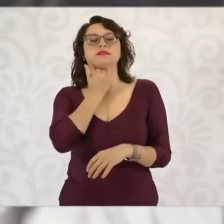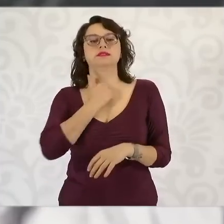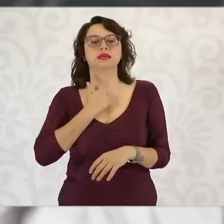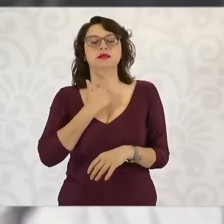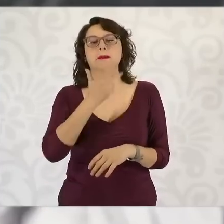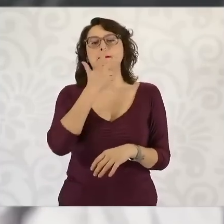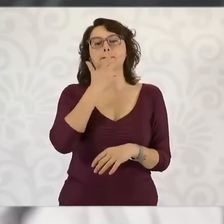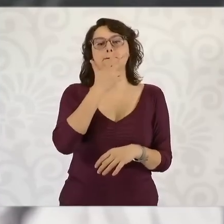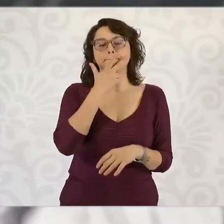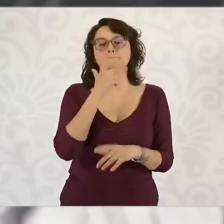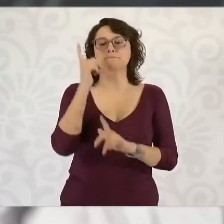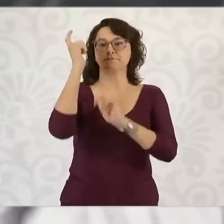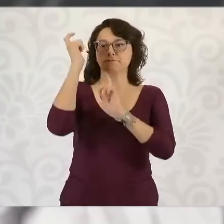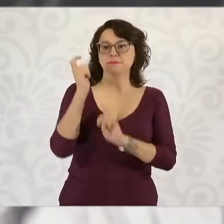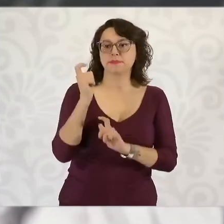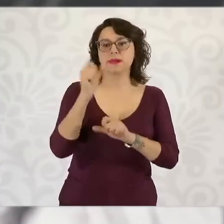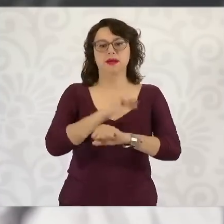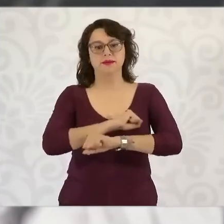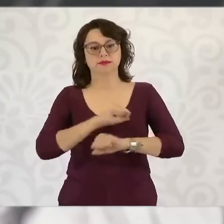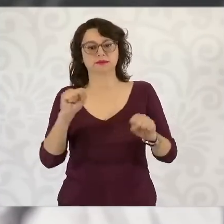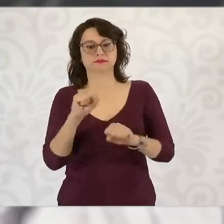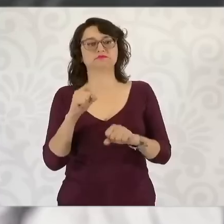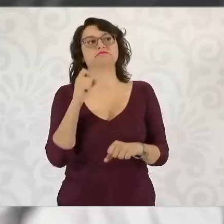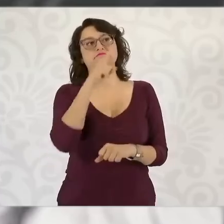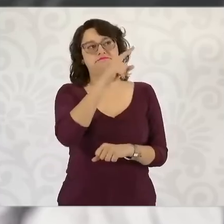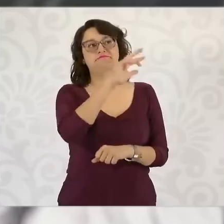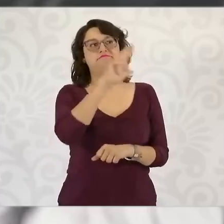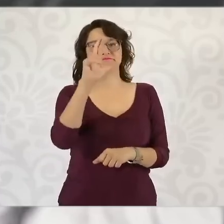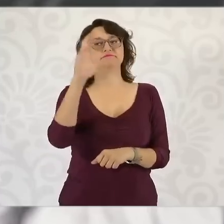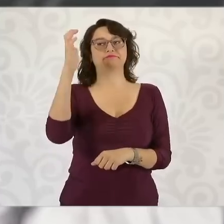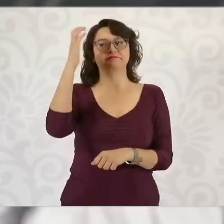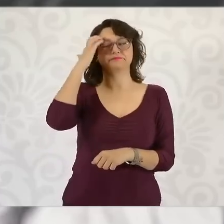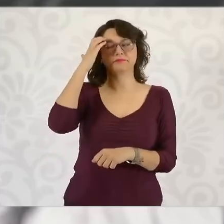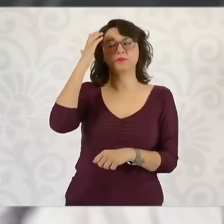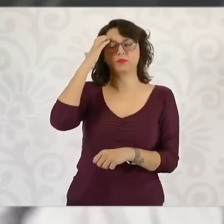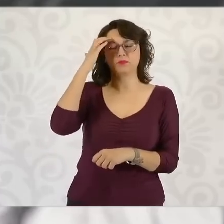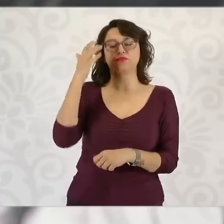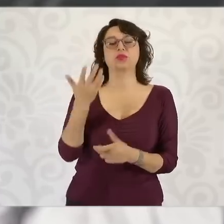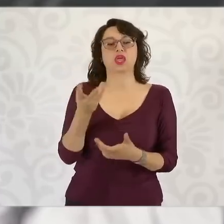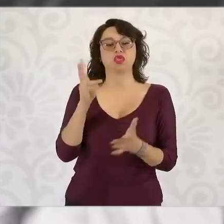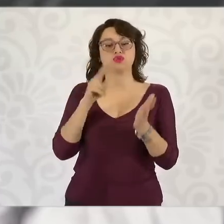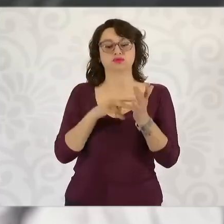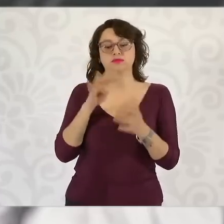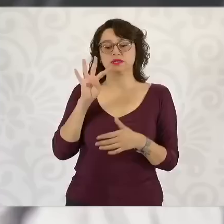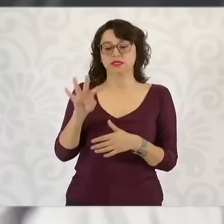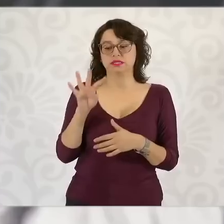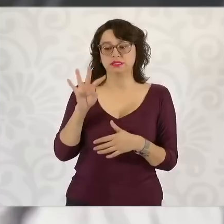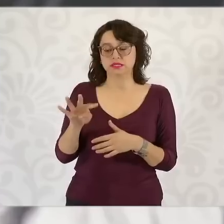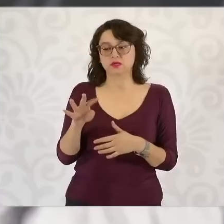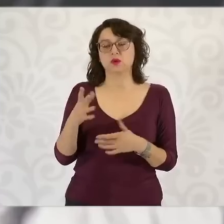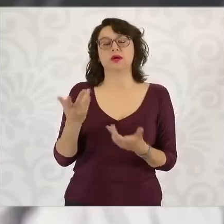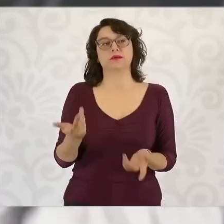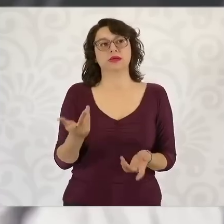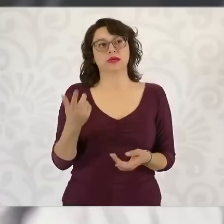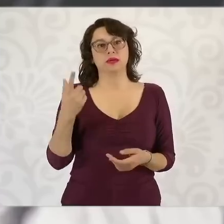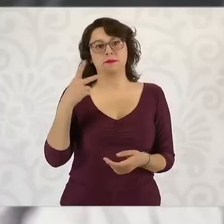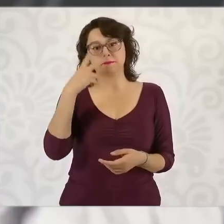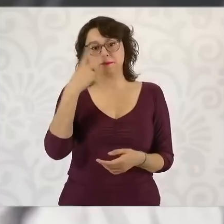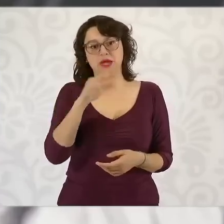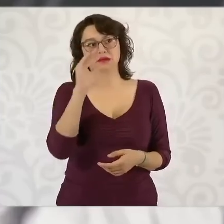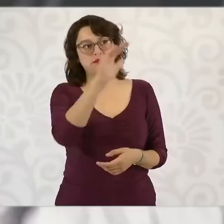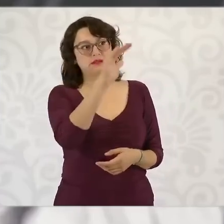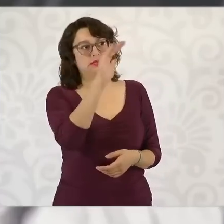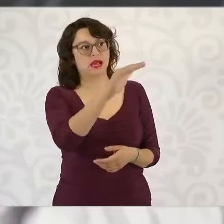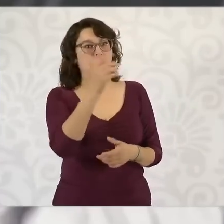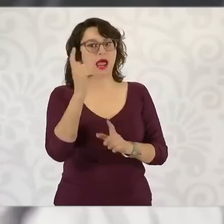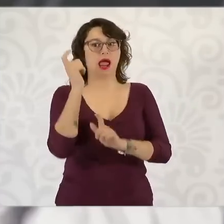en su evaluación de comercio y tráfico de armas de fuego en el país que a partir del 2019 México ha solicitado al gobierno de Estados Unidos rastrear las